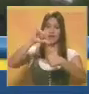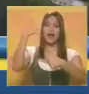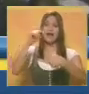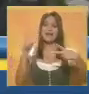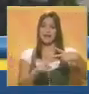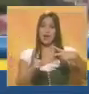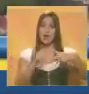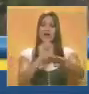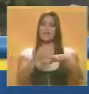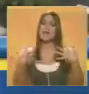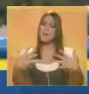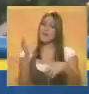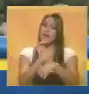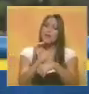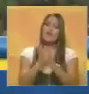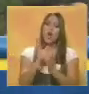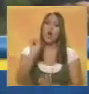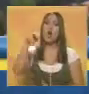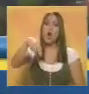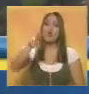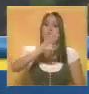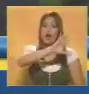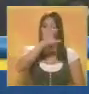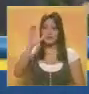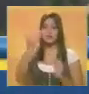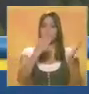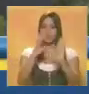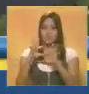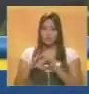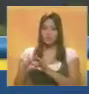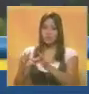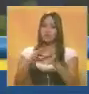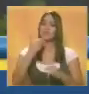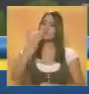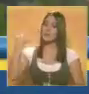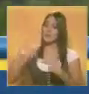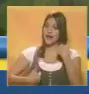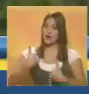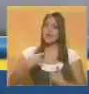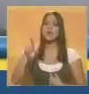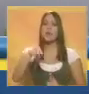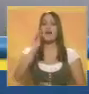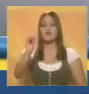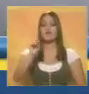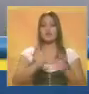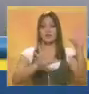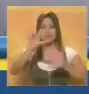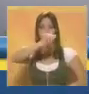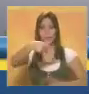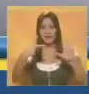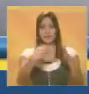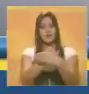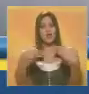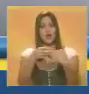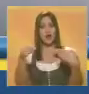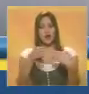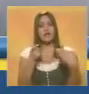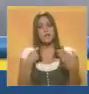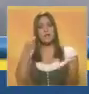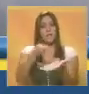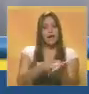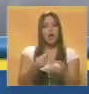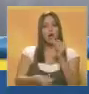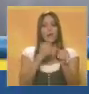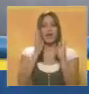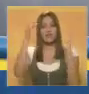trata del segundo llamado de urgencia de la ONU para la región el pasado miércoles hizo otro pedido de 15,7 millones de dólares para financiar las